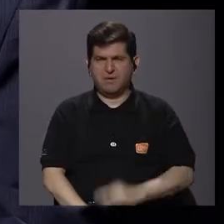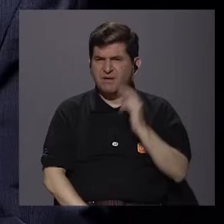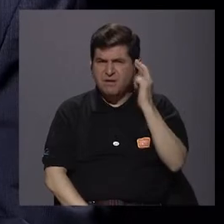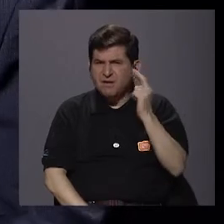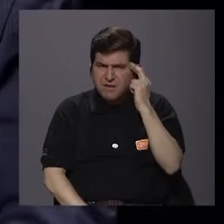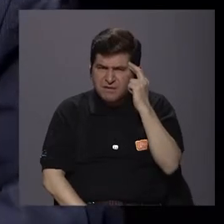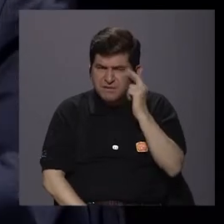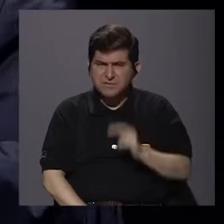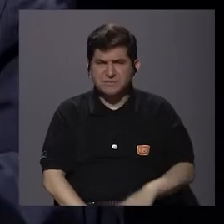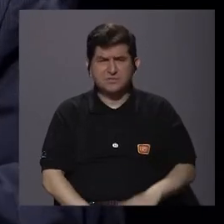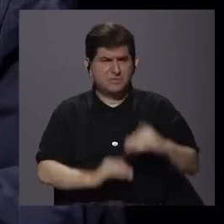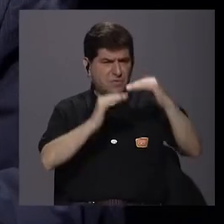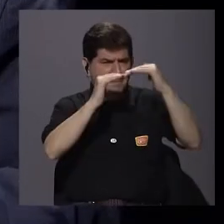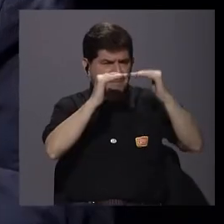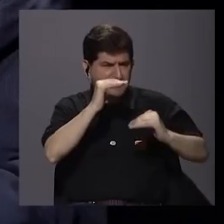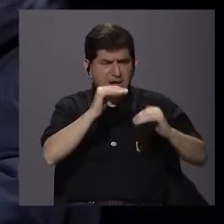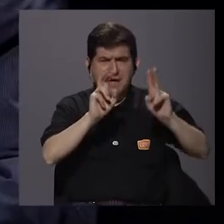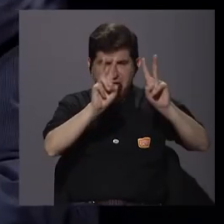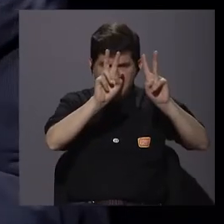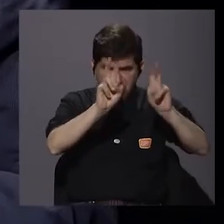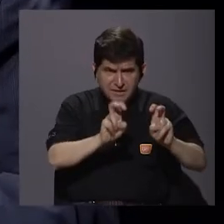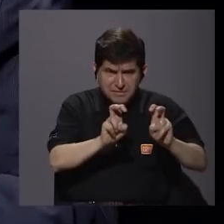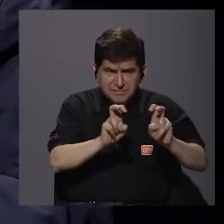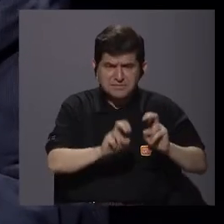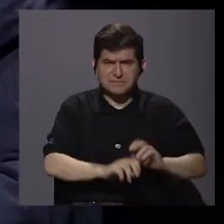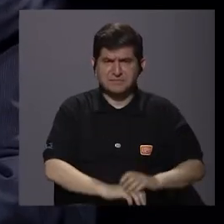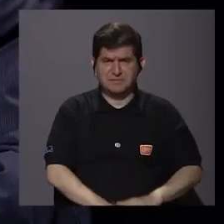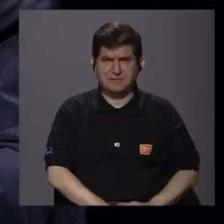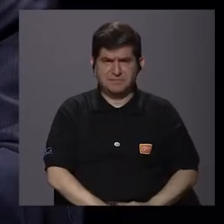porque bajar las pruebas